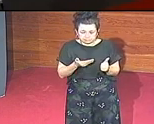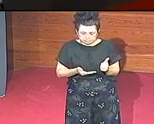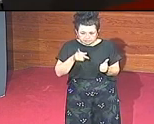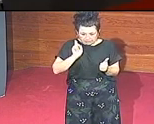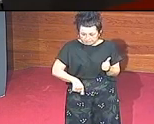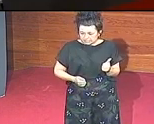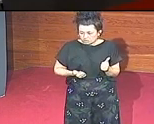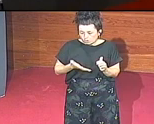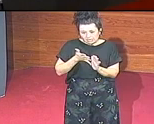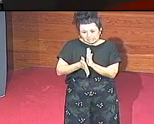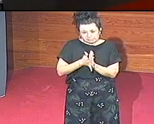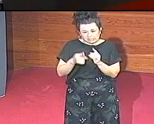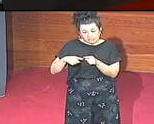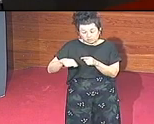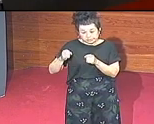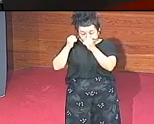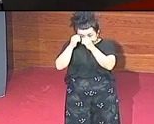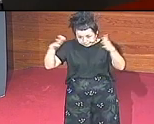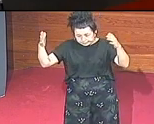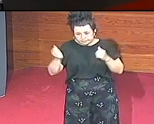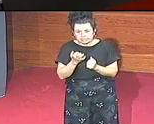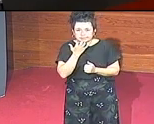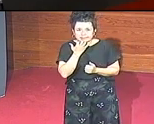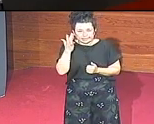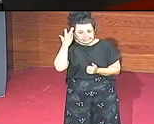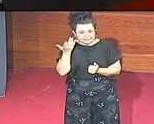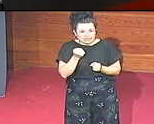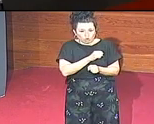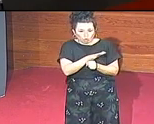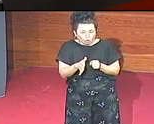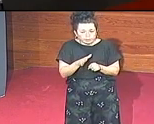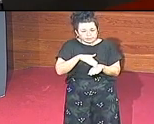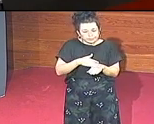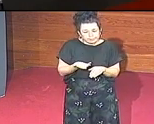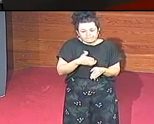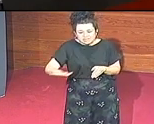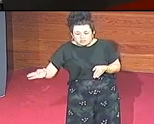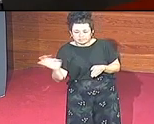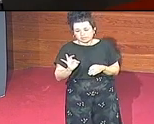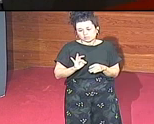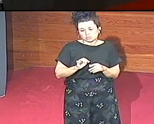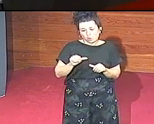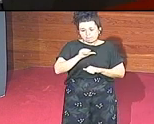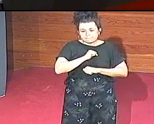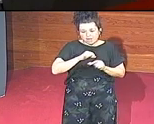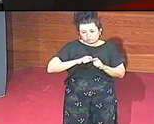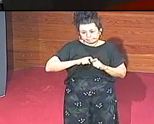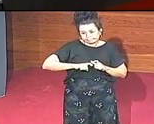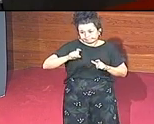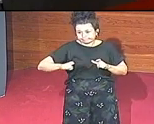abstractos juicios por comido cómo evoluciona al paro como evolución al ipc no tenemos un